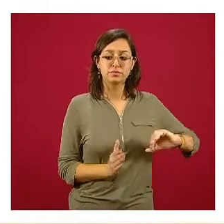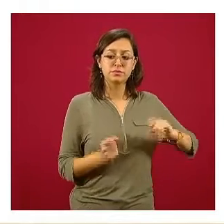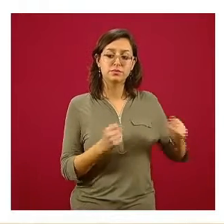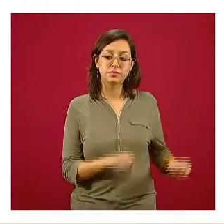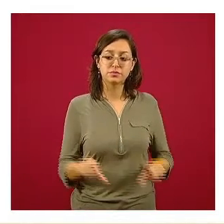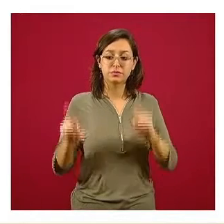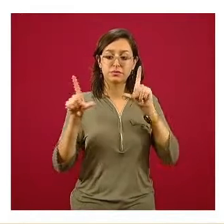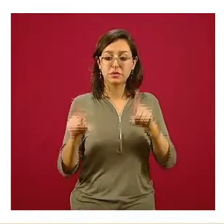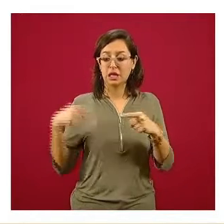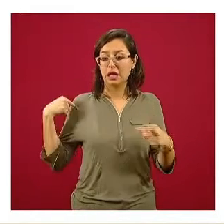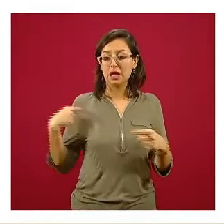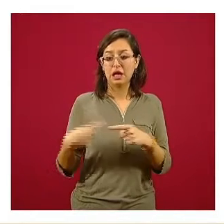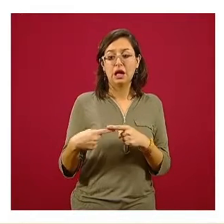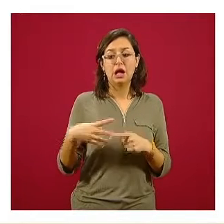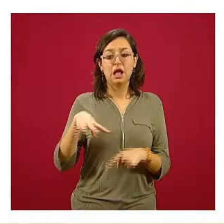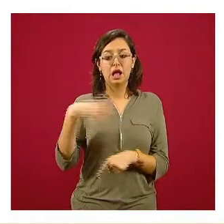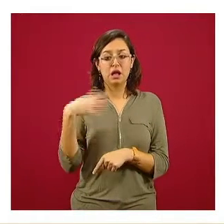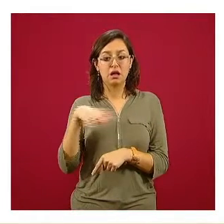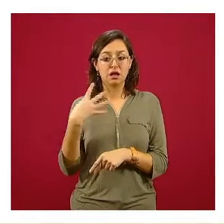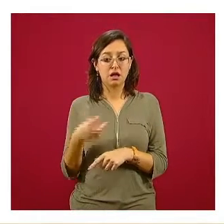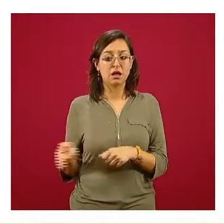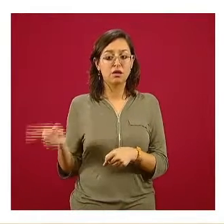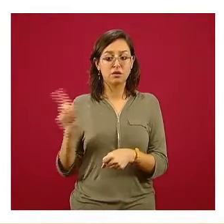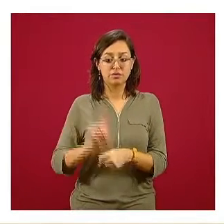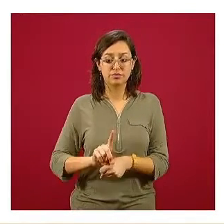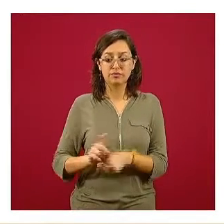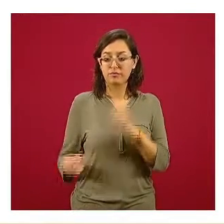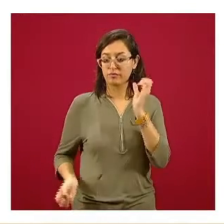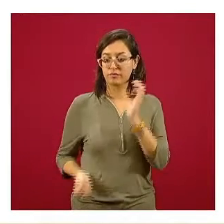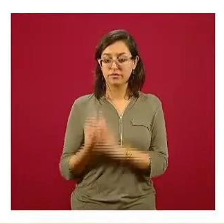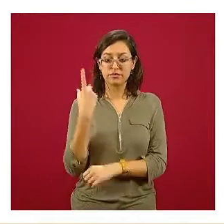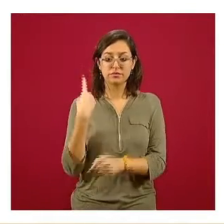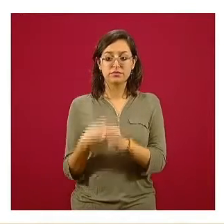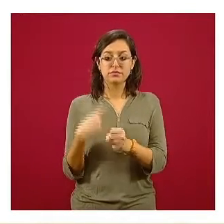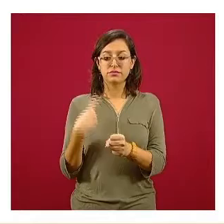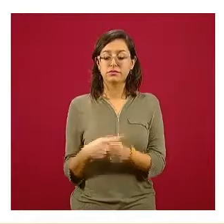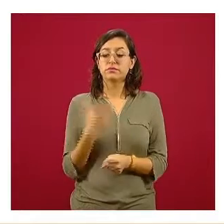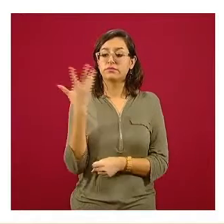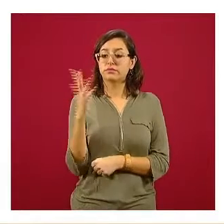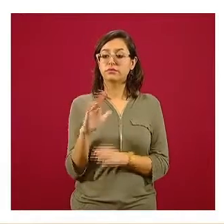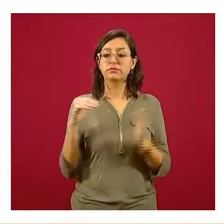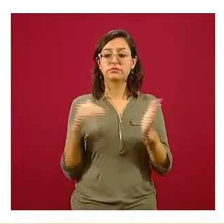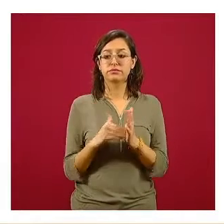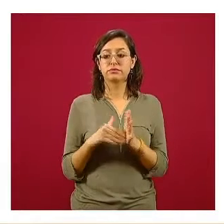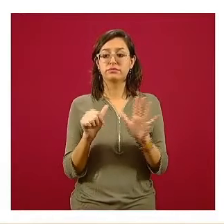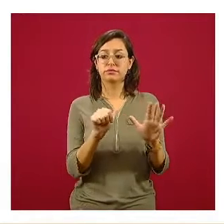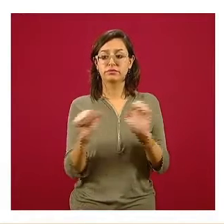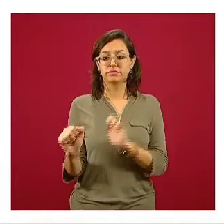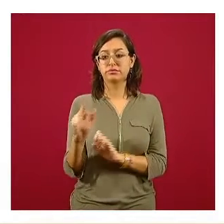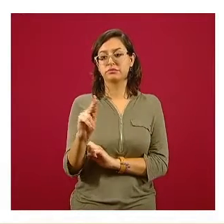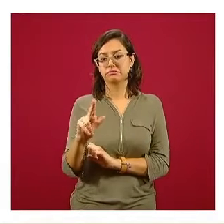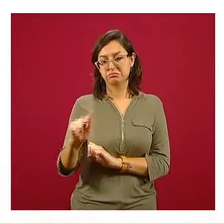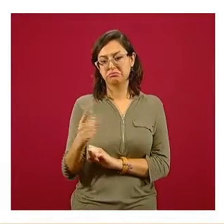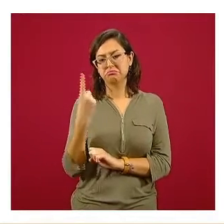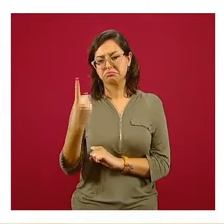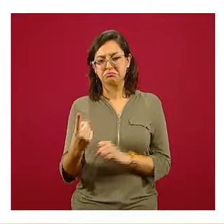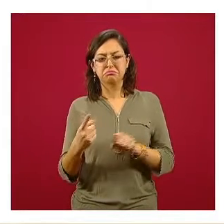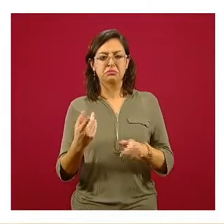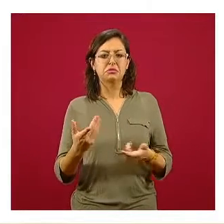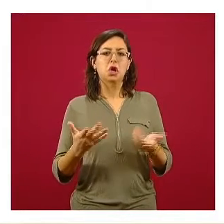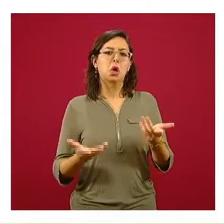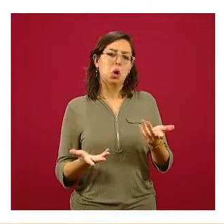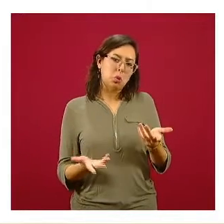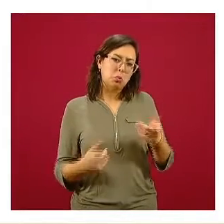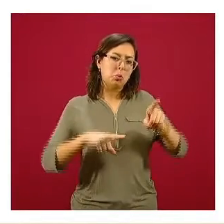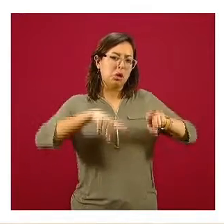de los últimos 14 días, esos 10.681, el mapa es un tanto más cambiante, en tanto que